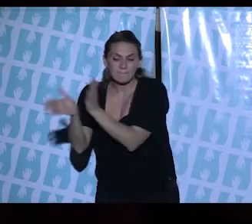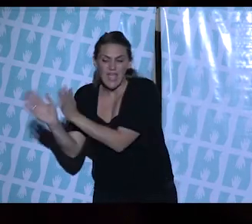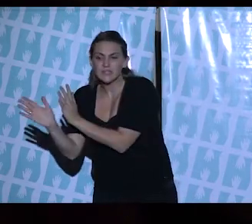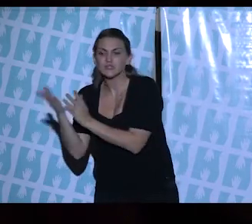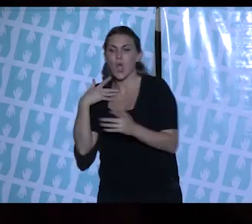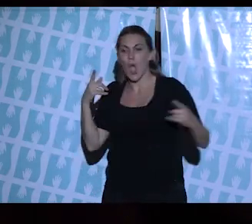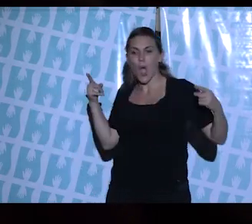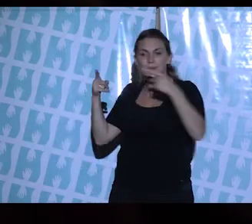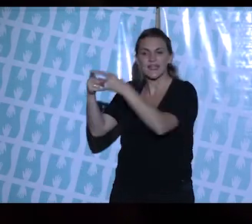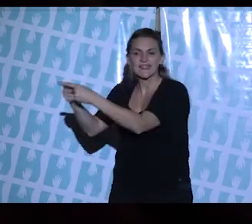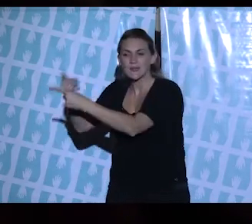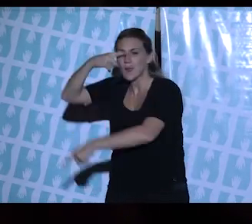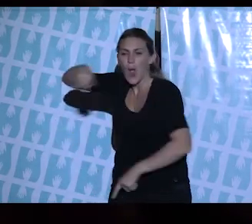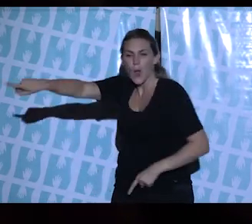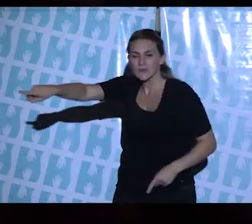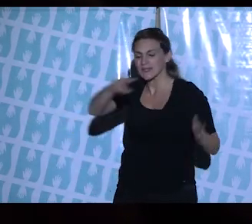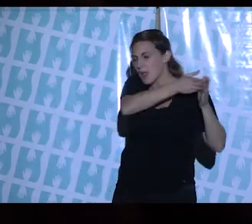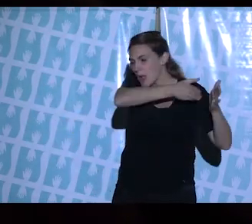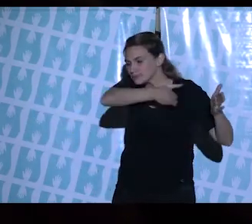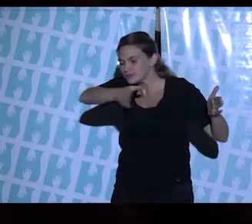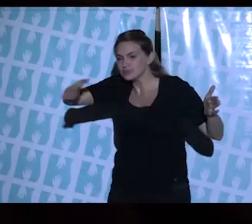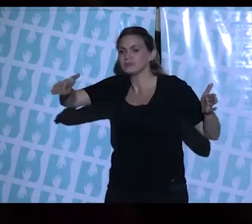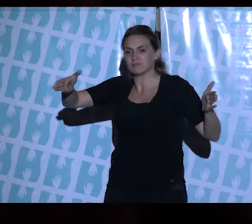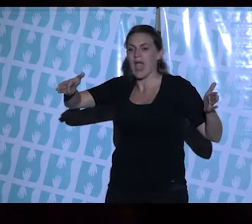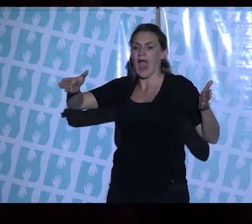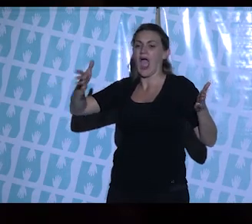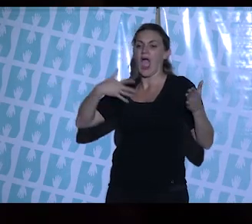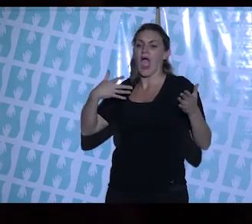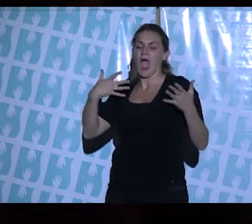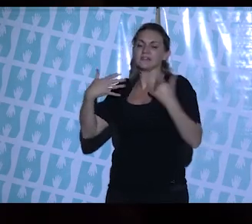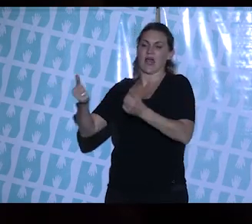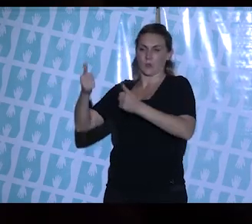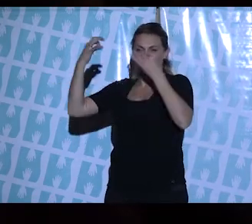es gracias a todo este conocimiento precedente que